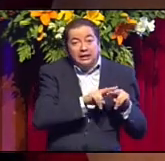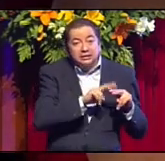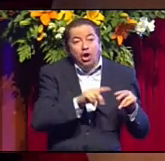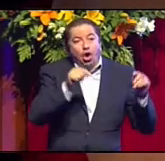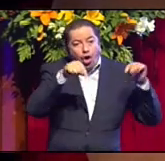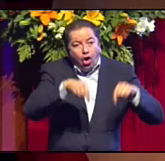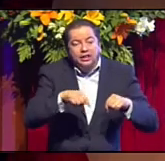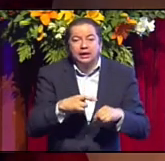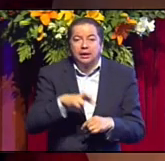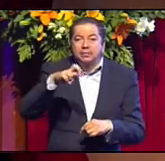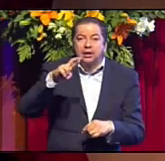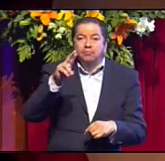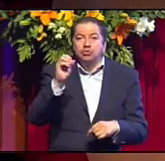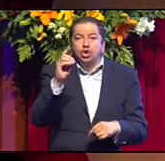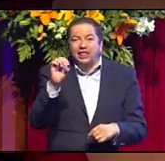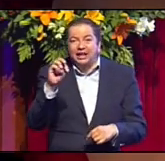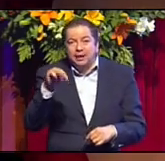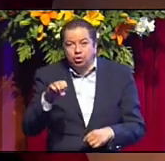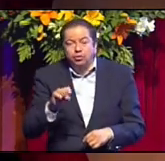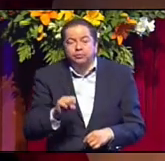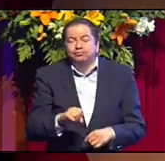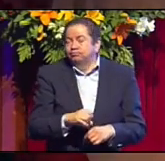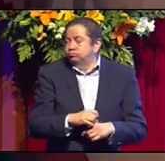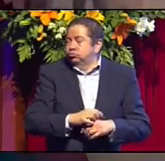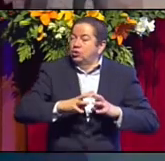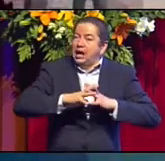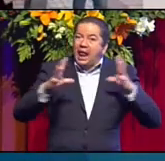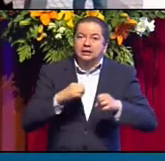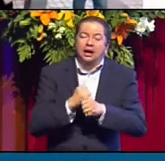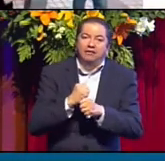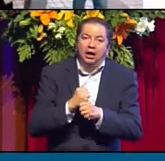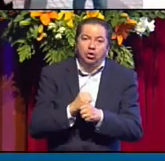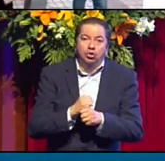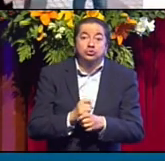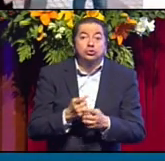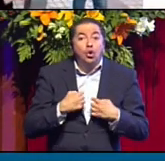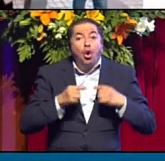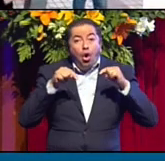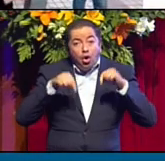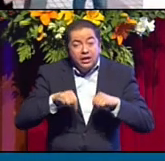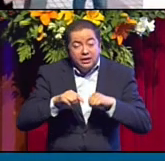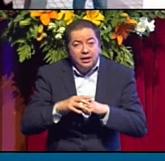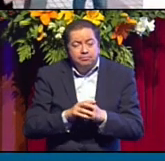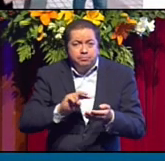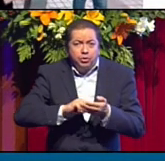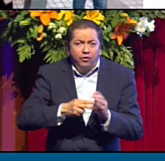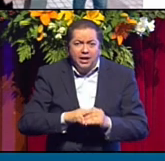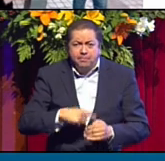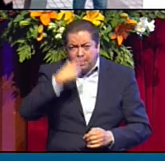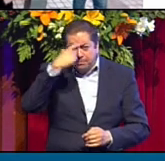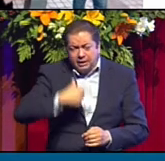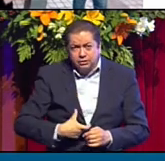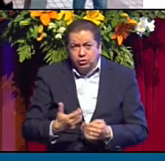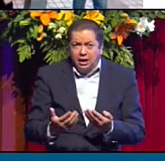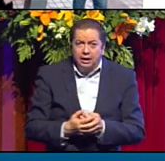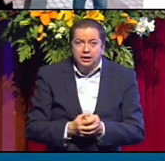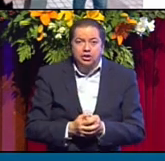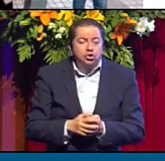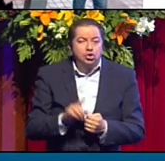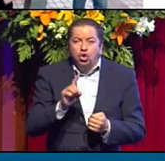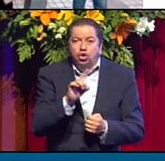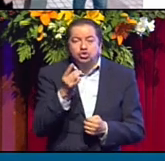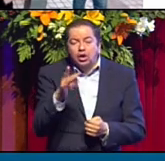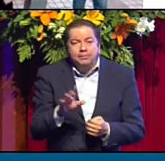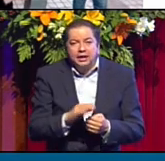Prodemo, donde efectivamente ha hecho una tremenda labor, ¿eh? Y hoy día tuve problemas personales, no solamente revisar la